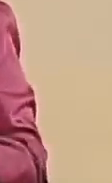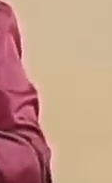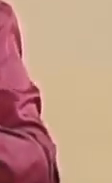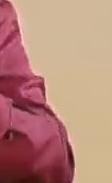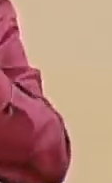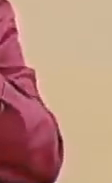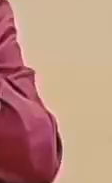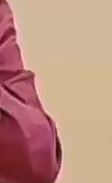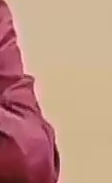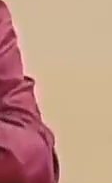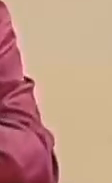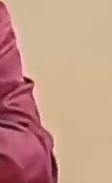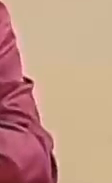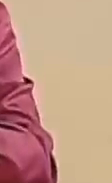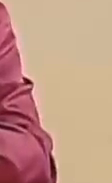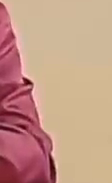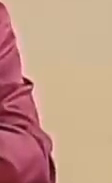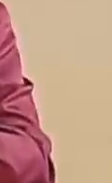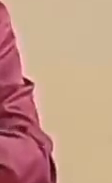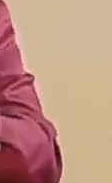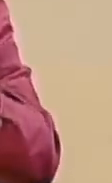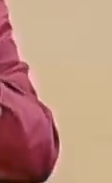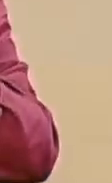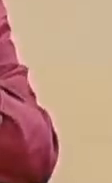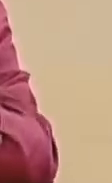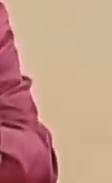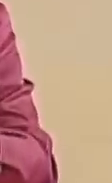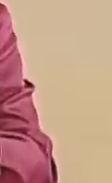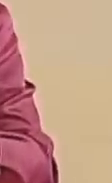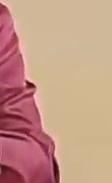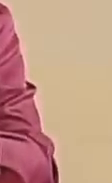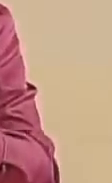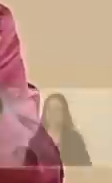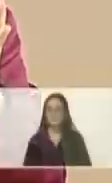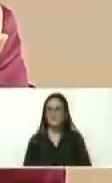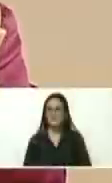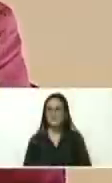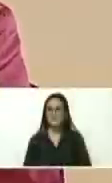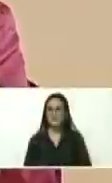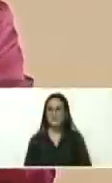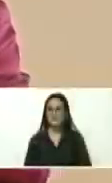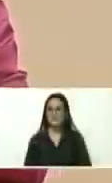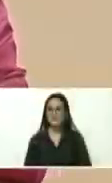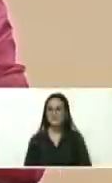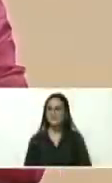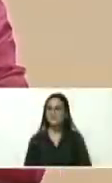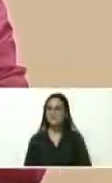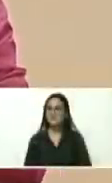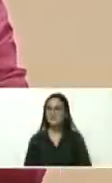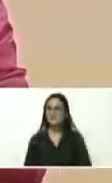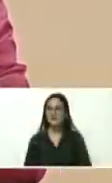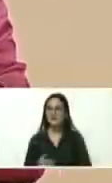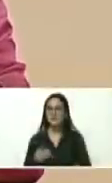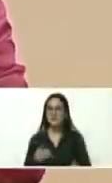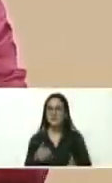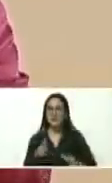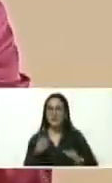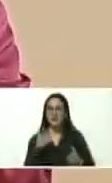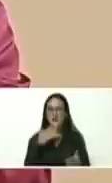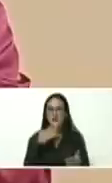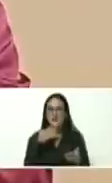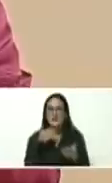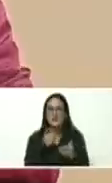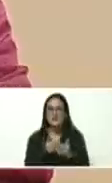yo digo ni tan calvo ni con dos pelucas ni tan cerca que queme el